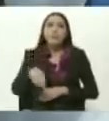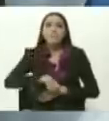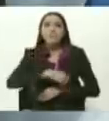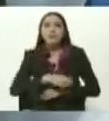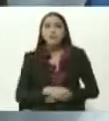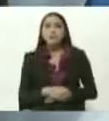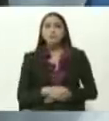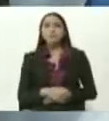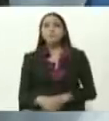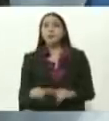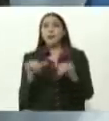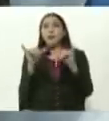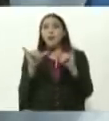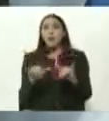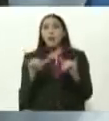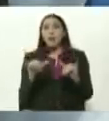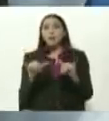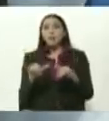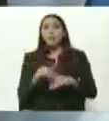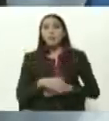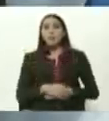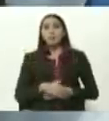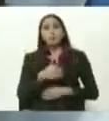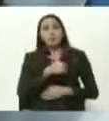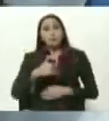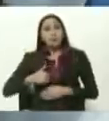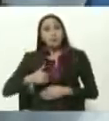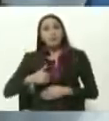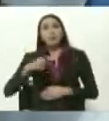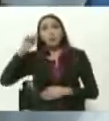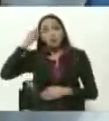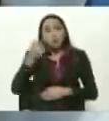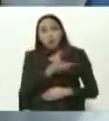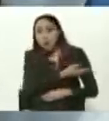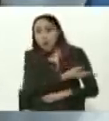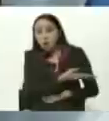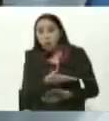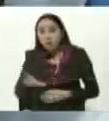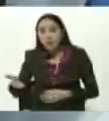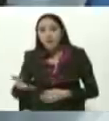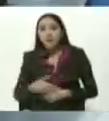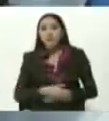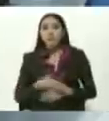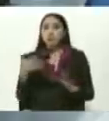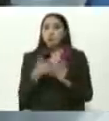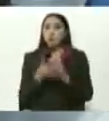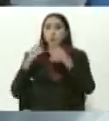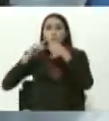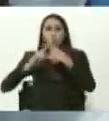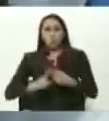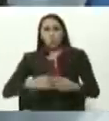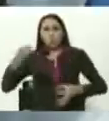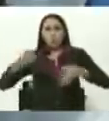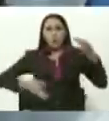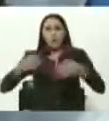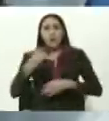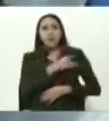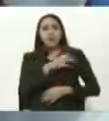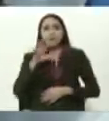tal sentido, quiero recordar que, según cifras de la Fiscalía de Chile,